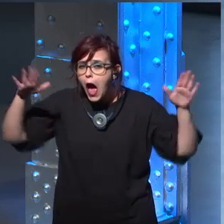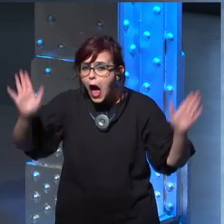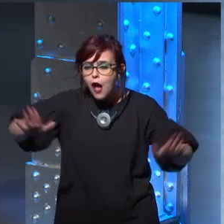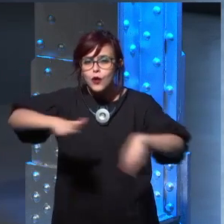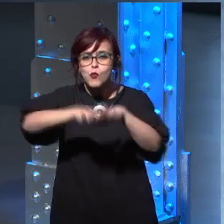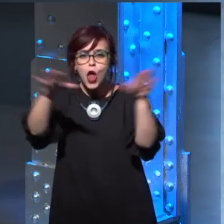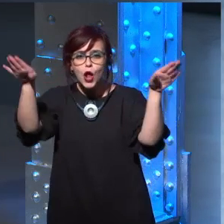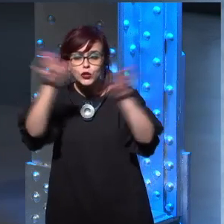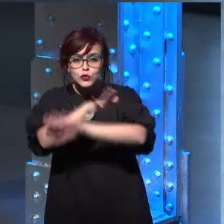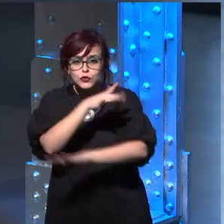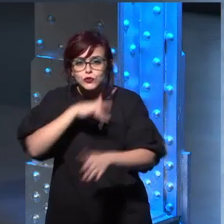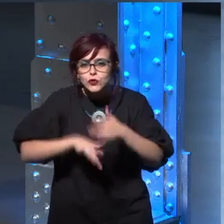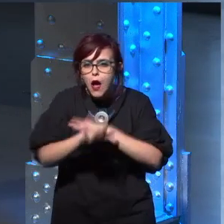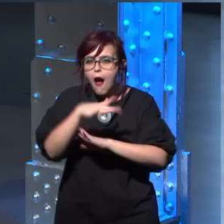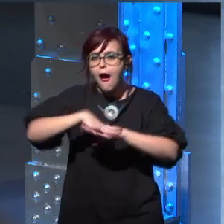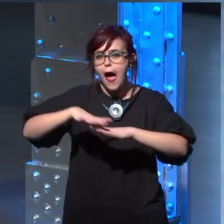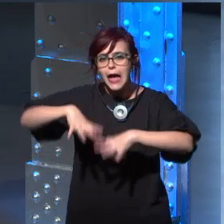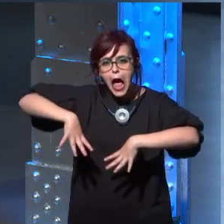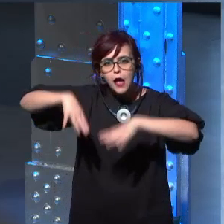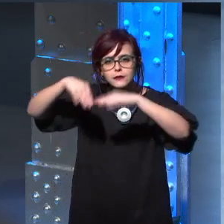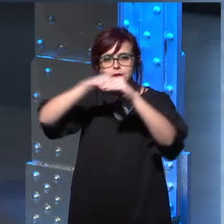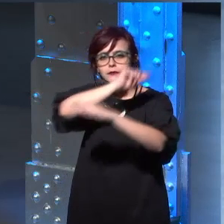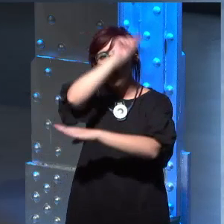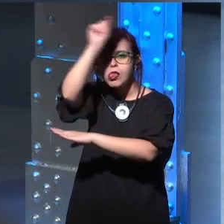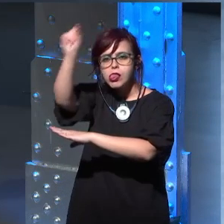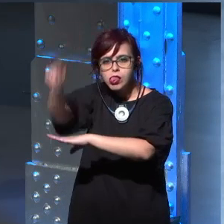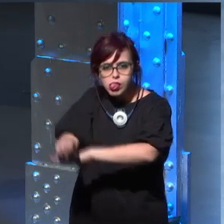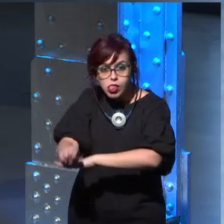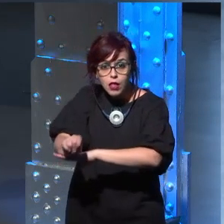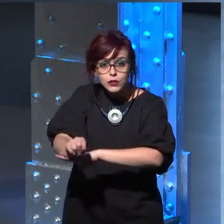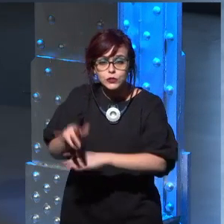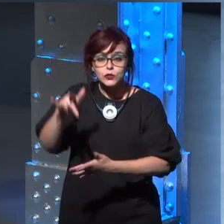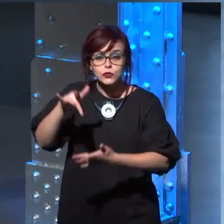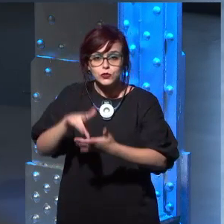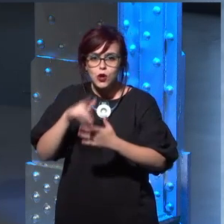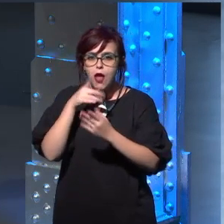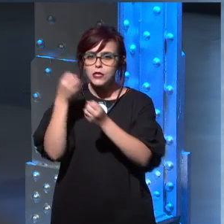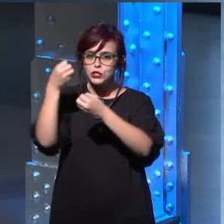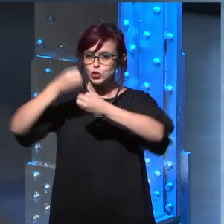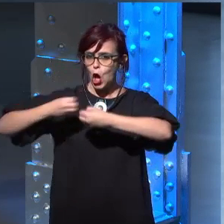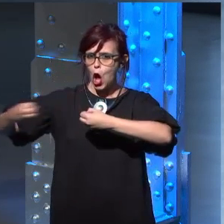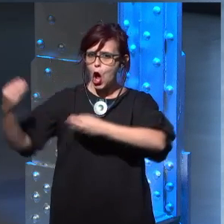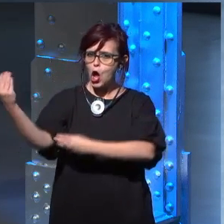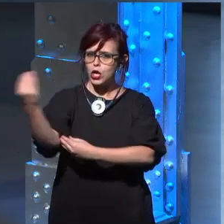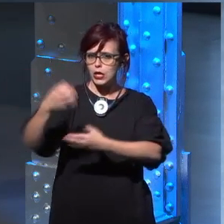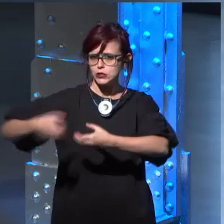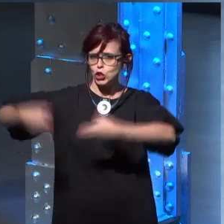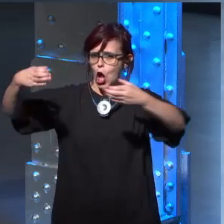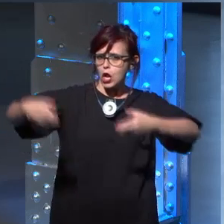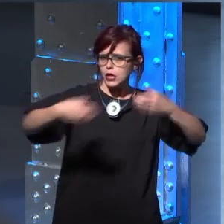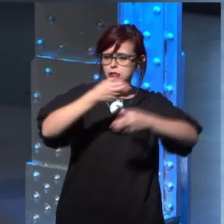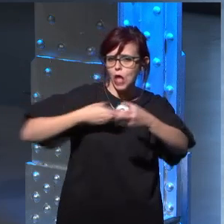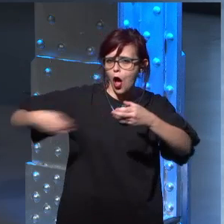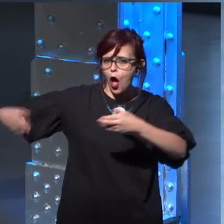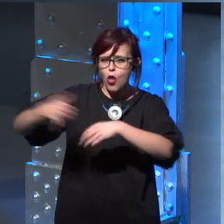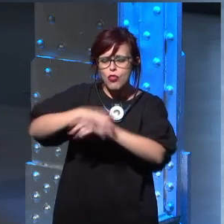noche directamente hacia el interior de la fortaleza. Cuando vio aparecer las imponentes torres de Harren Hall, rugió con furia